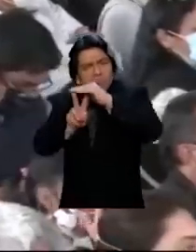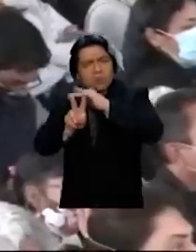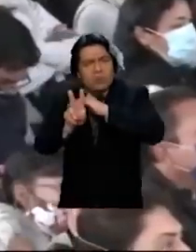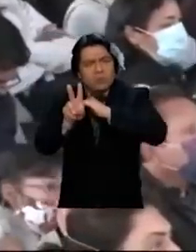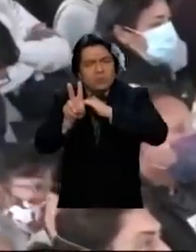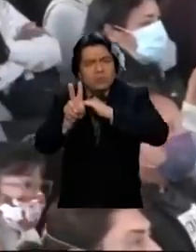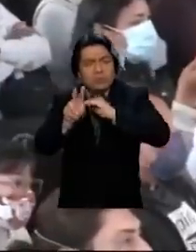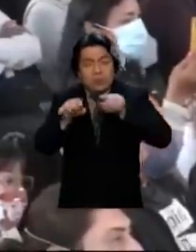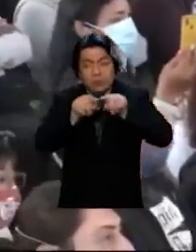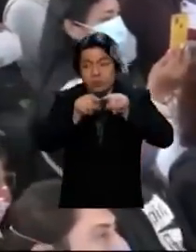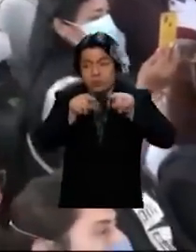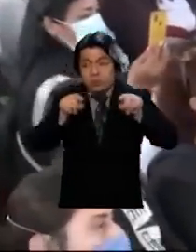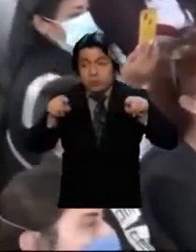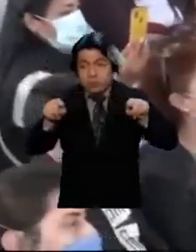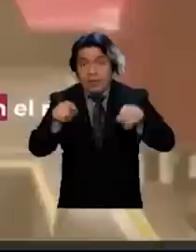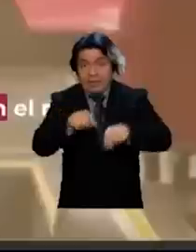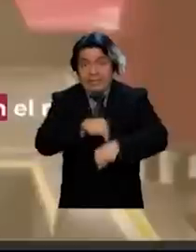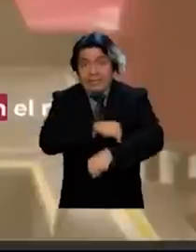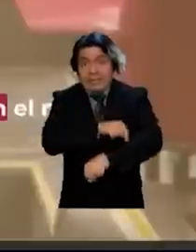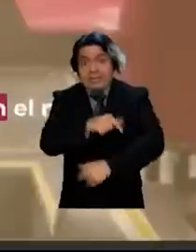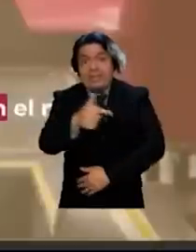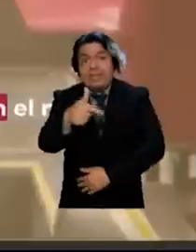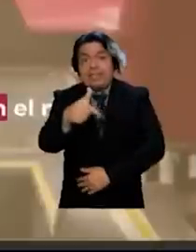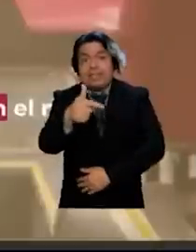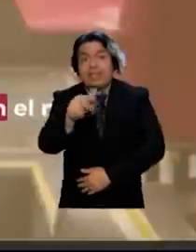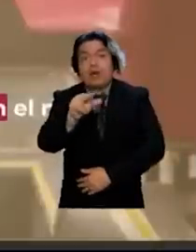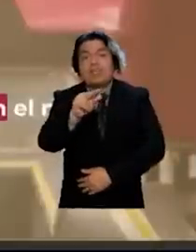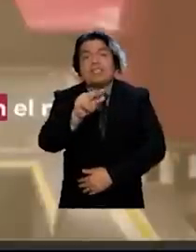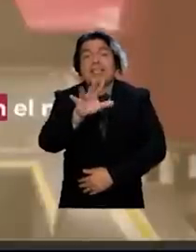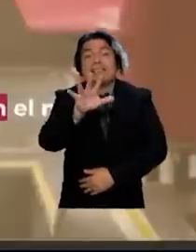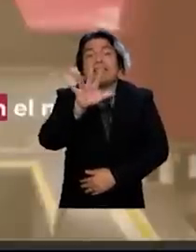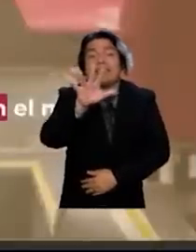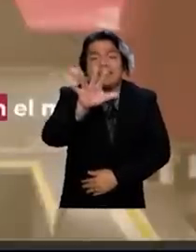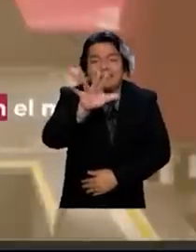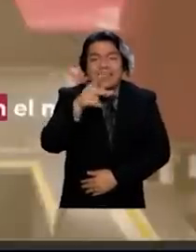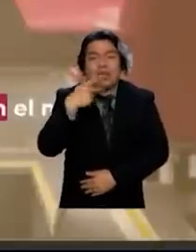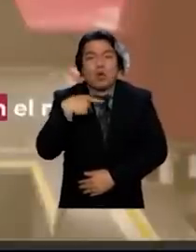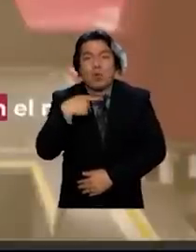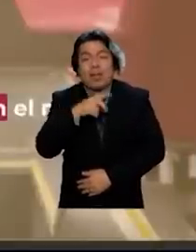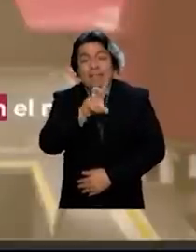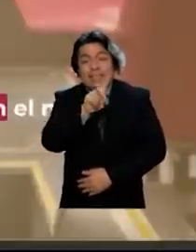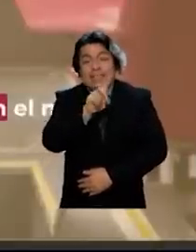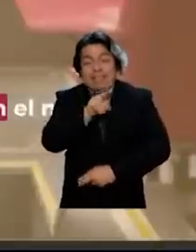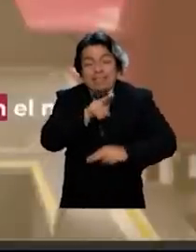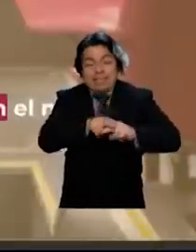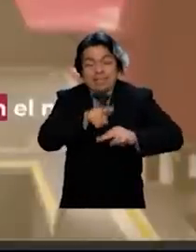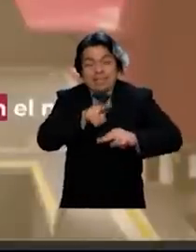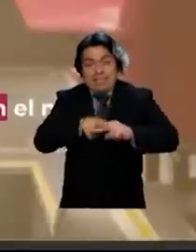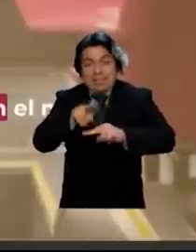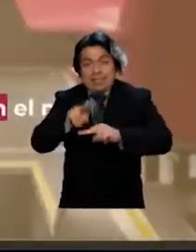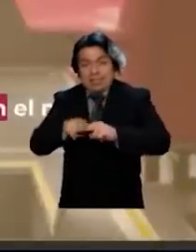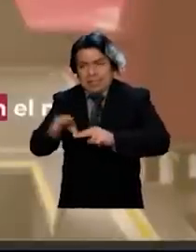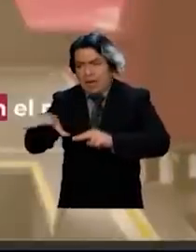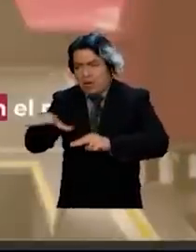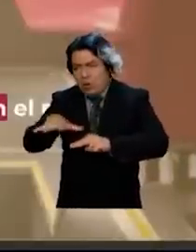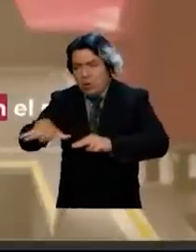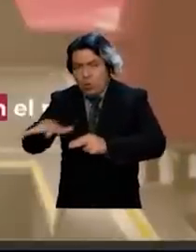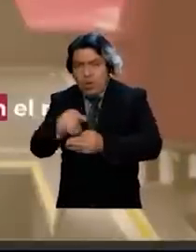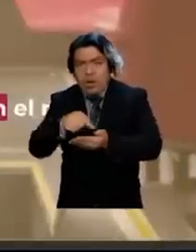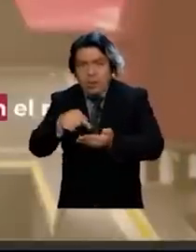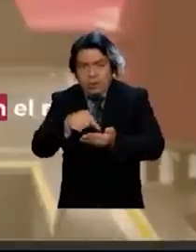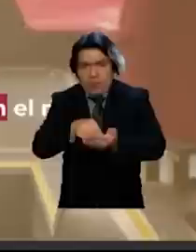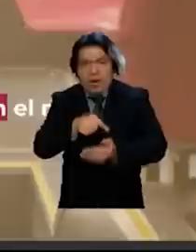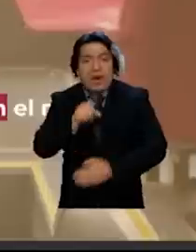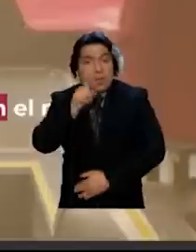Los trolebuses de 12 metros tienen capacidad para 85 pasajeros con 30 asientos, espacio designado para mujeres y para